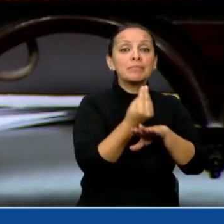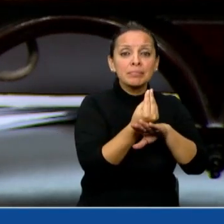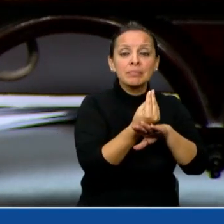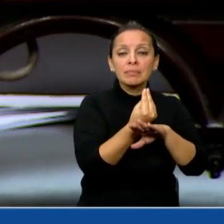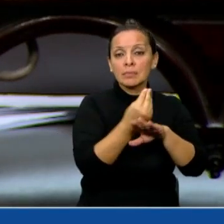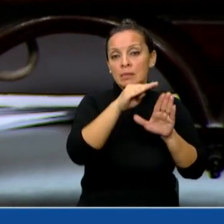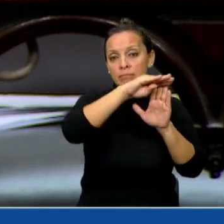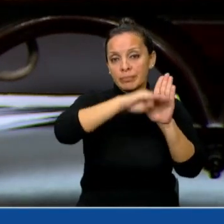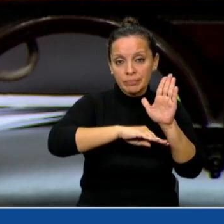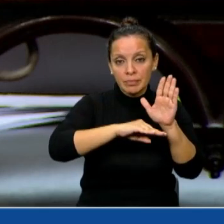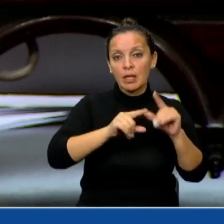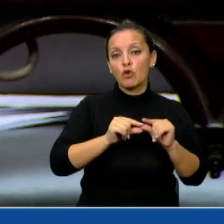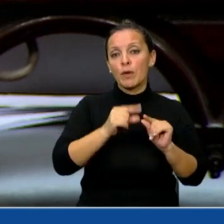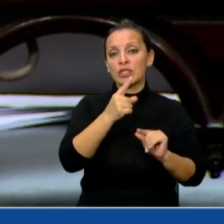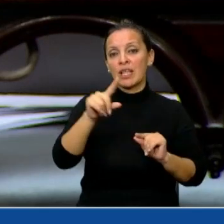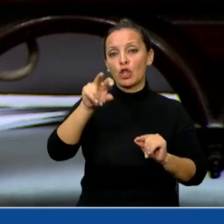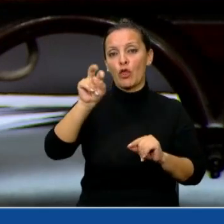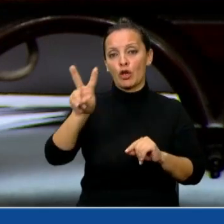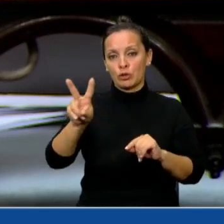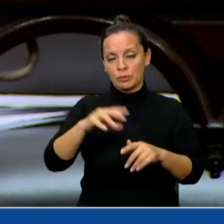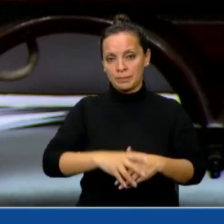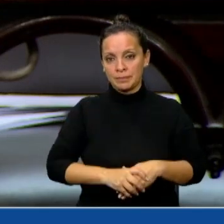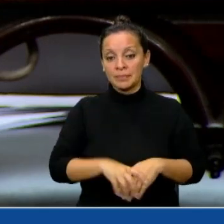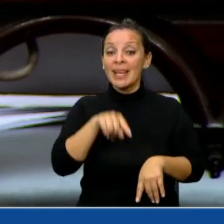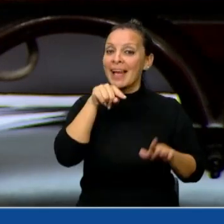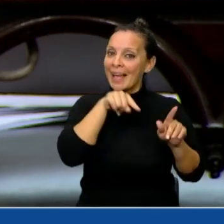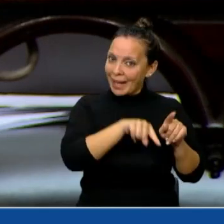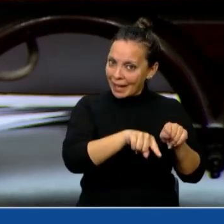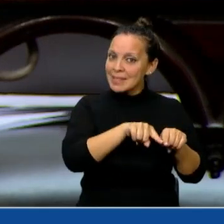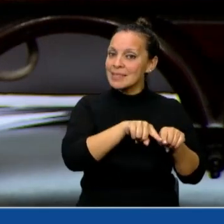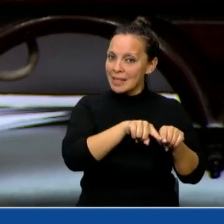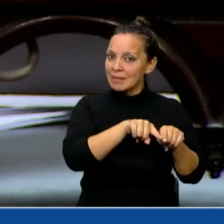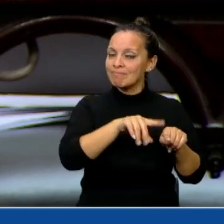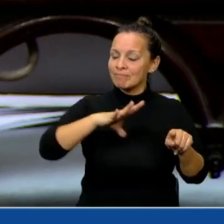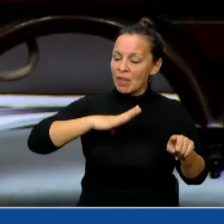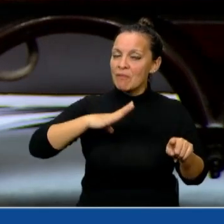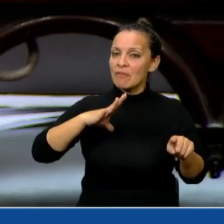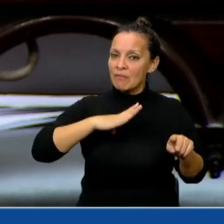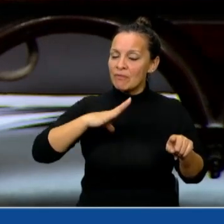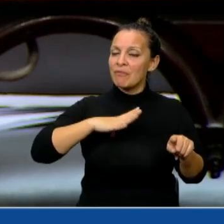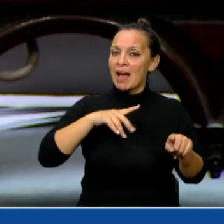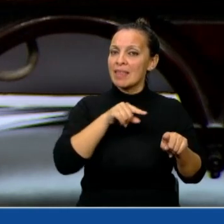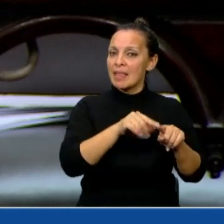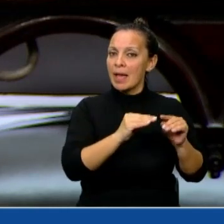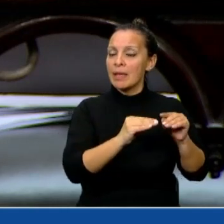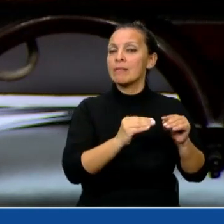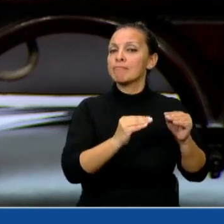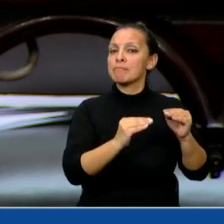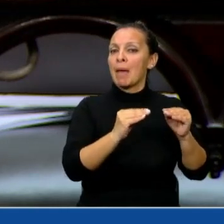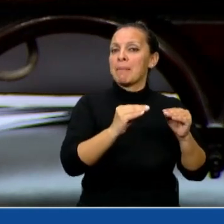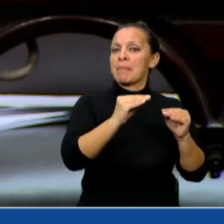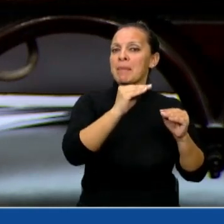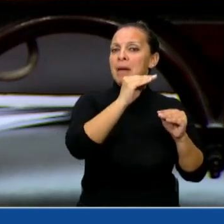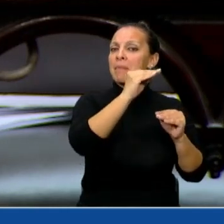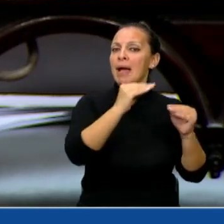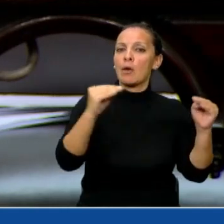102. Y eso quiere decir que es ahí donde nos falta reducir las brechas de